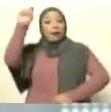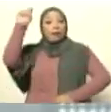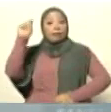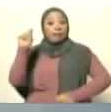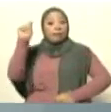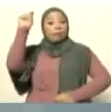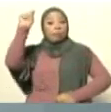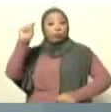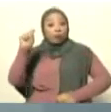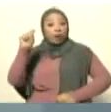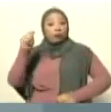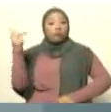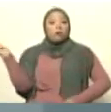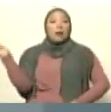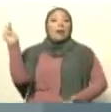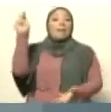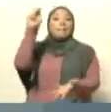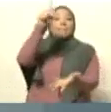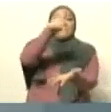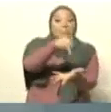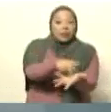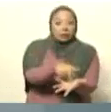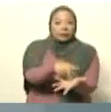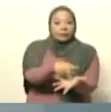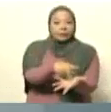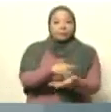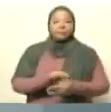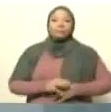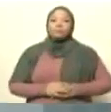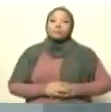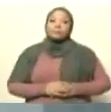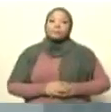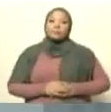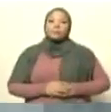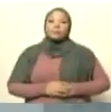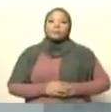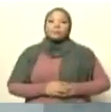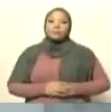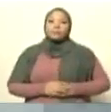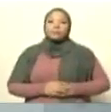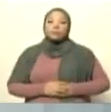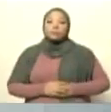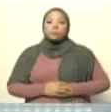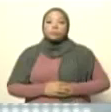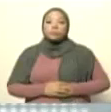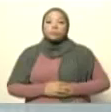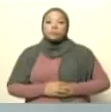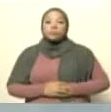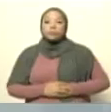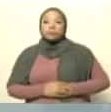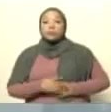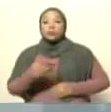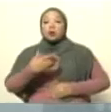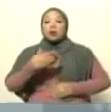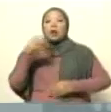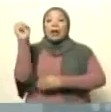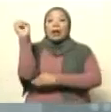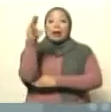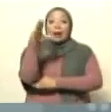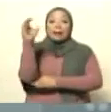petroleros. Y de cada 100 dólares, hablo de la apertura petrolera dirigida por Rafael Caldera, de cada 100